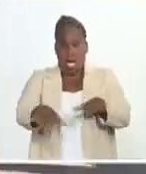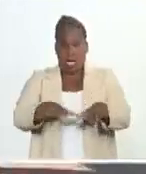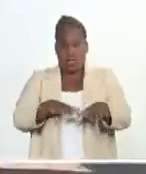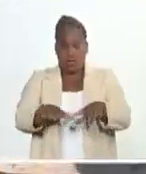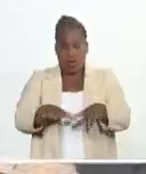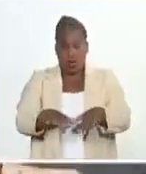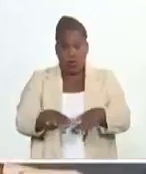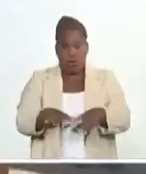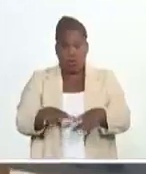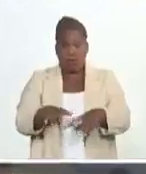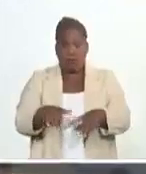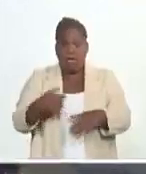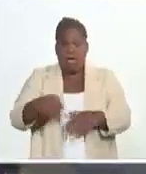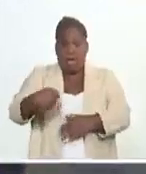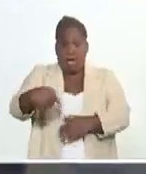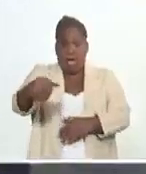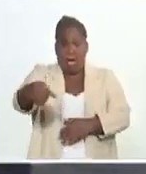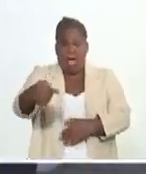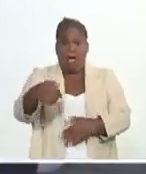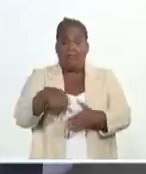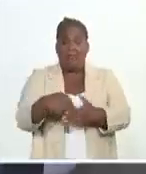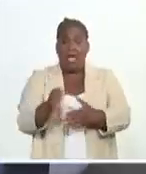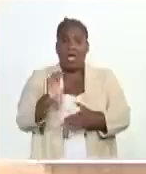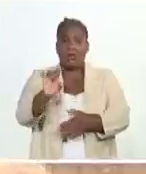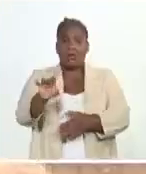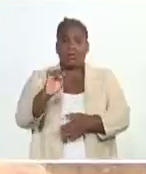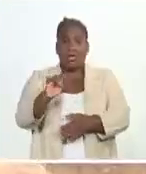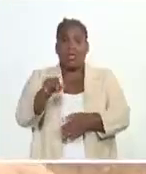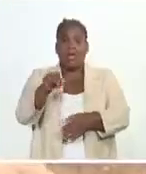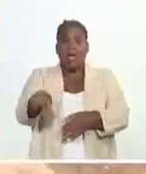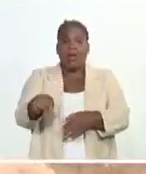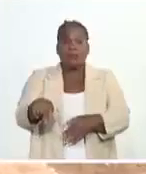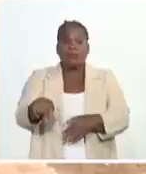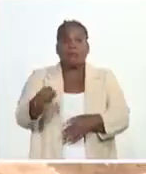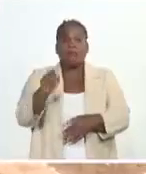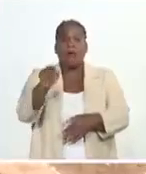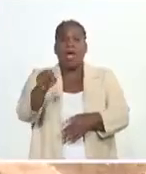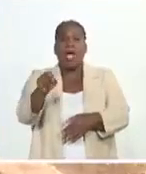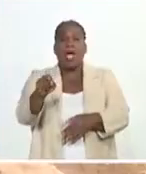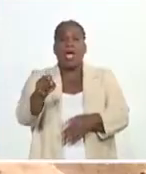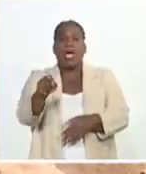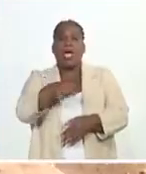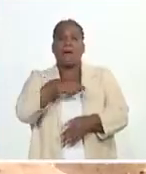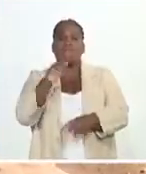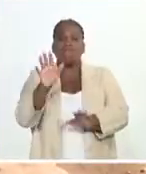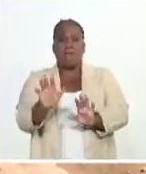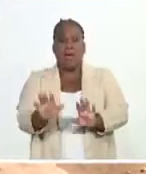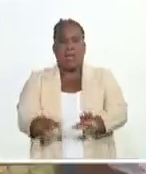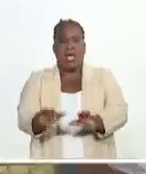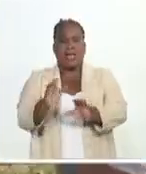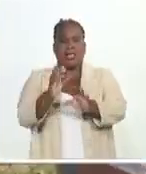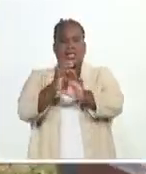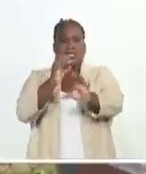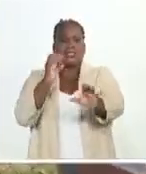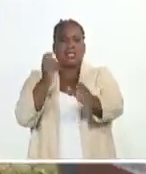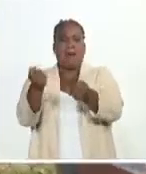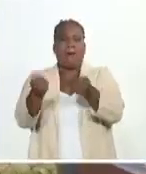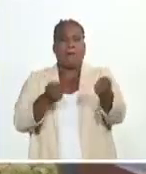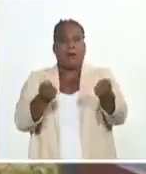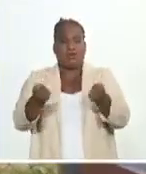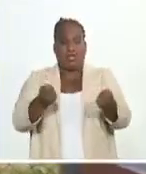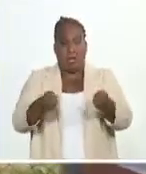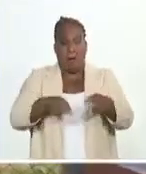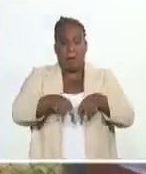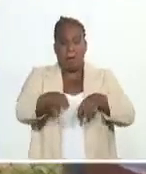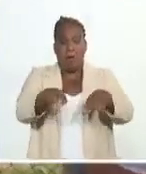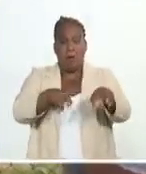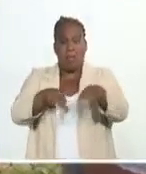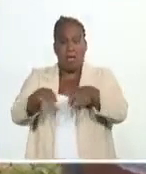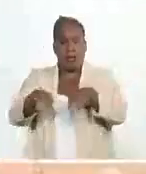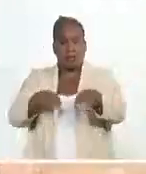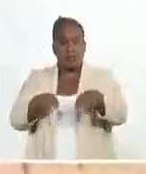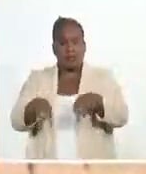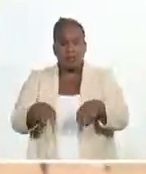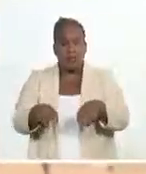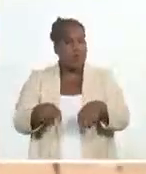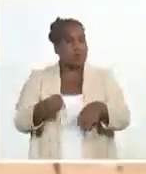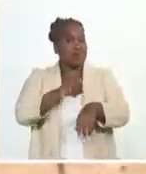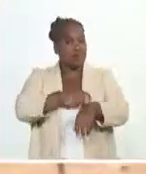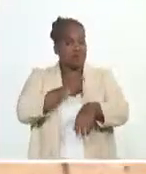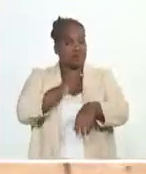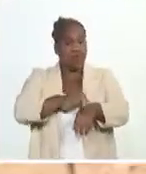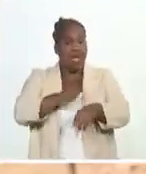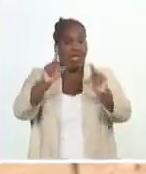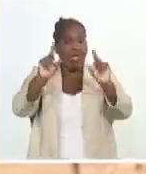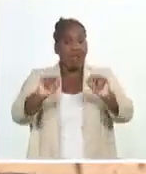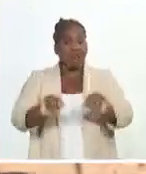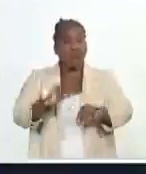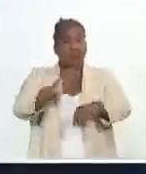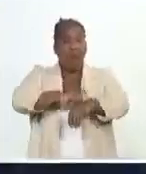restricción comprenderán la suspensión del transporte urbano, movilidad de la población solo la necesaria, reducción de los horarios de servicio del comercio y